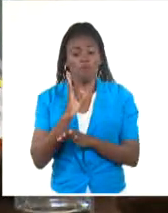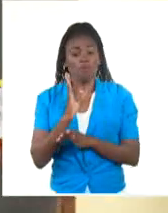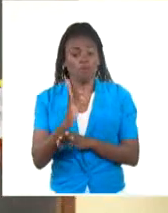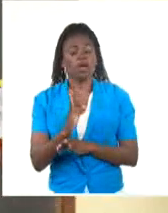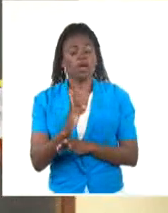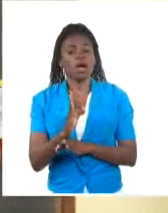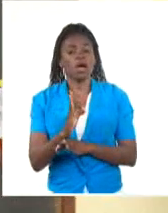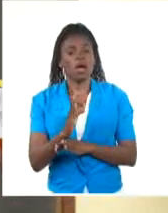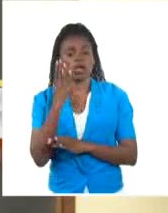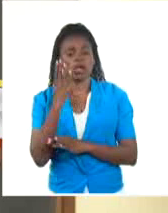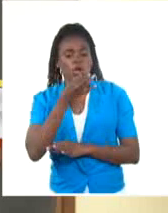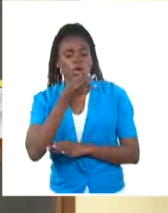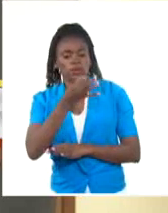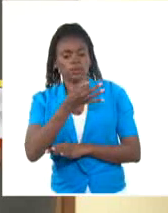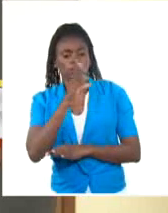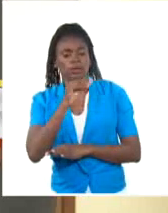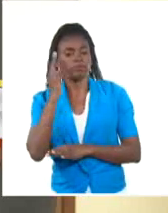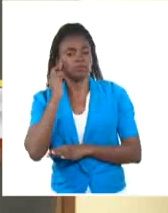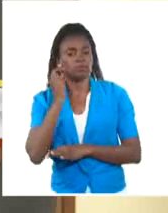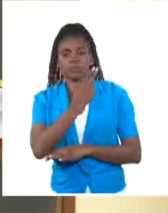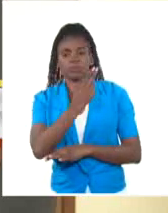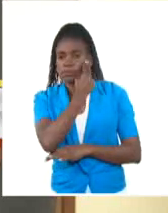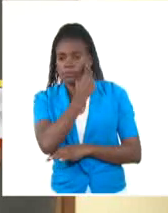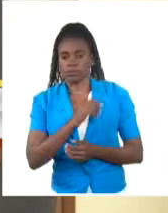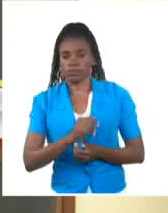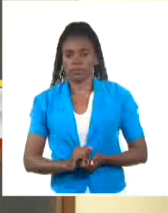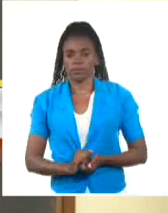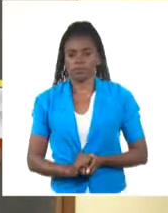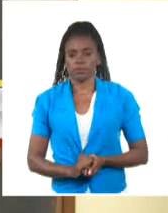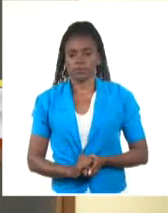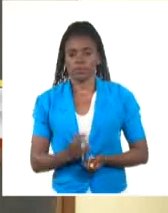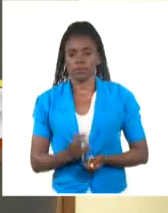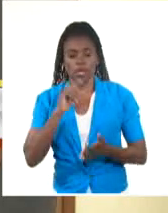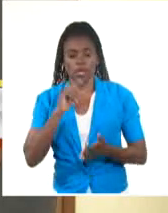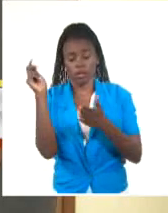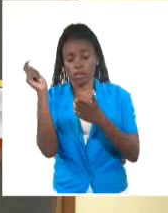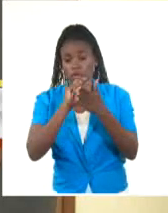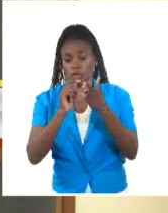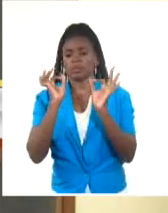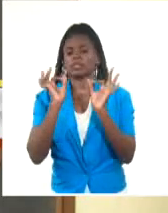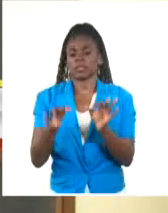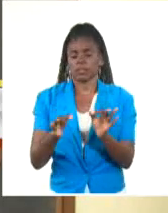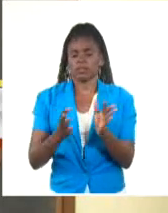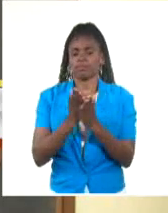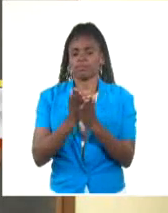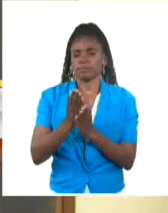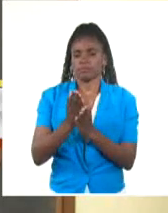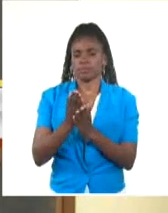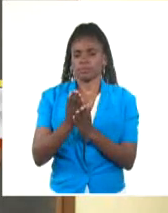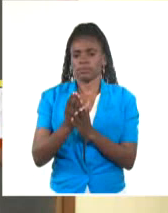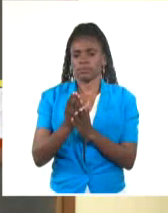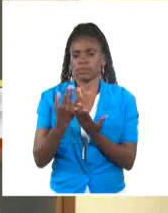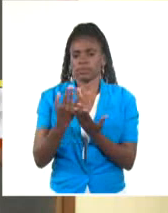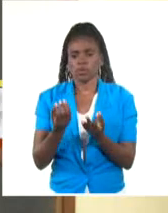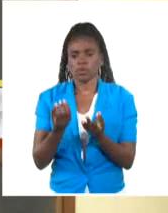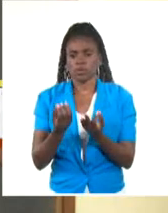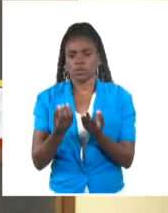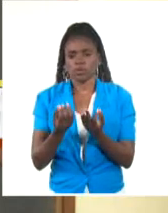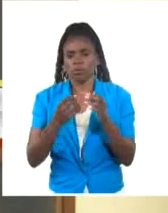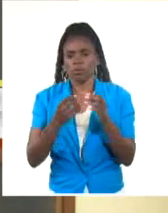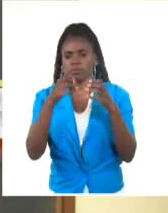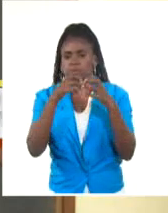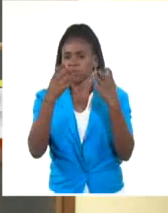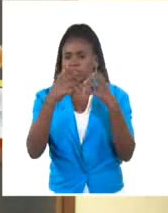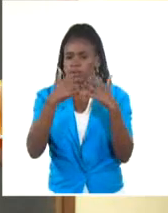Martí. Cotejado contra los manuscritos de los textos, si existen, con un aparato de